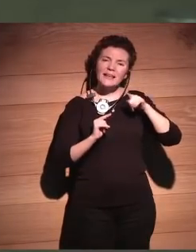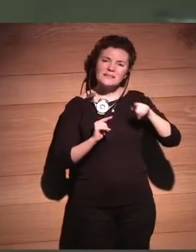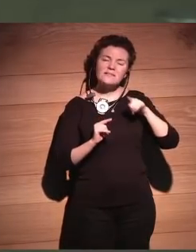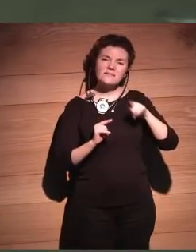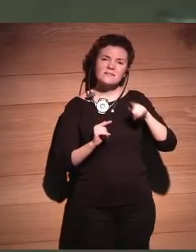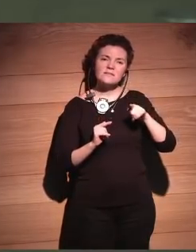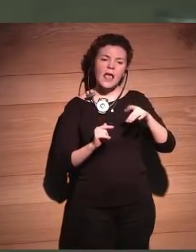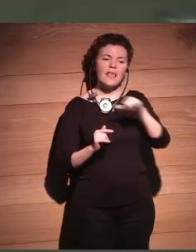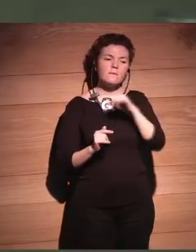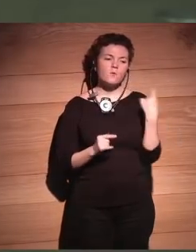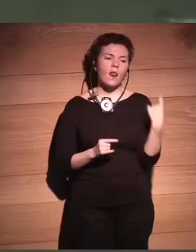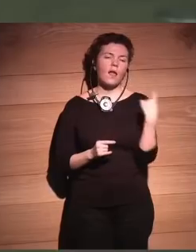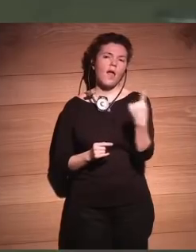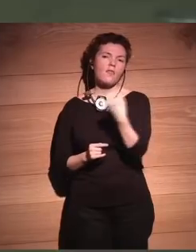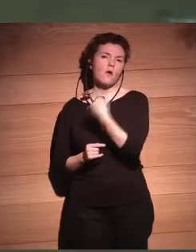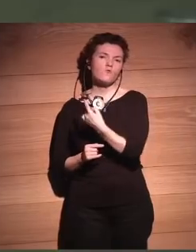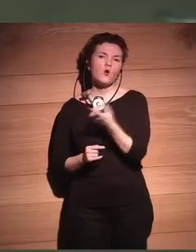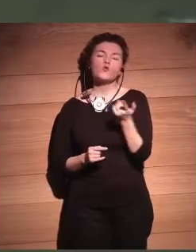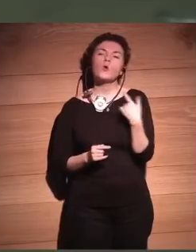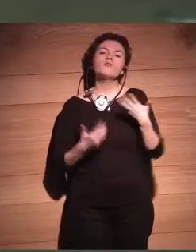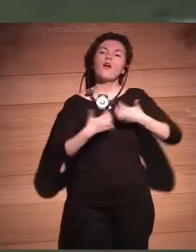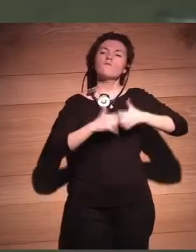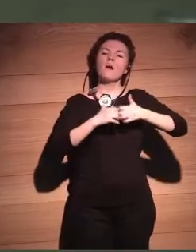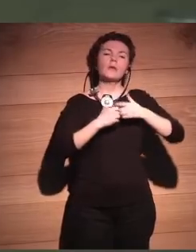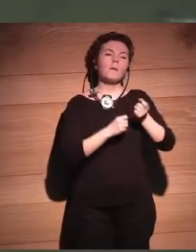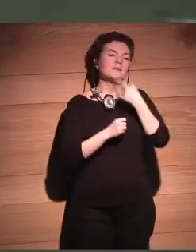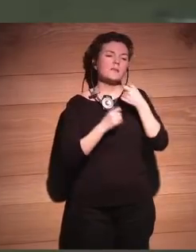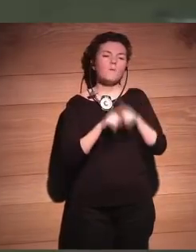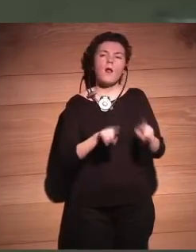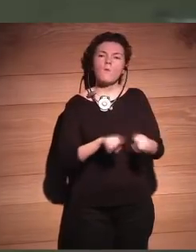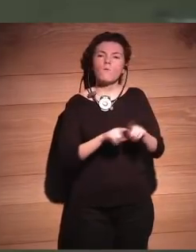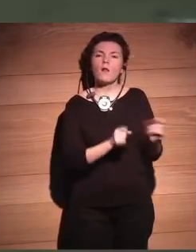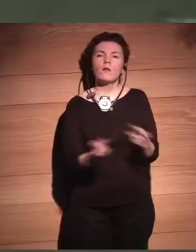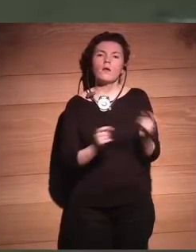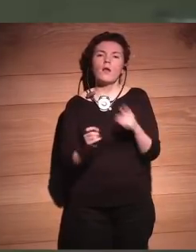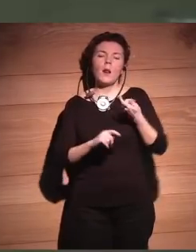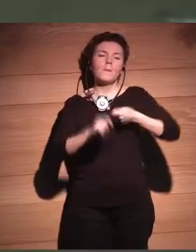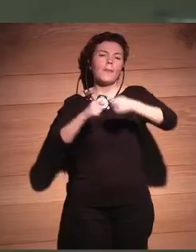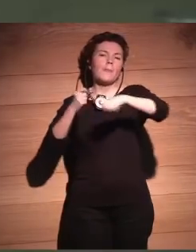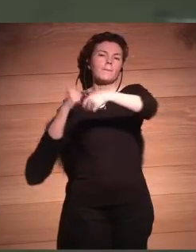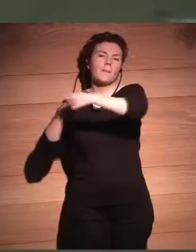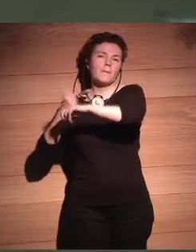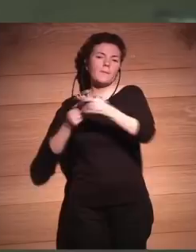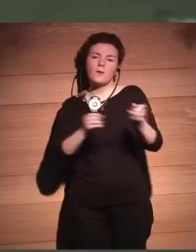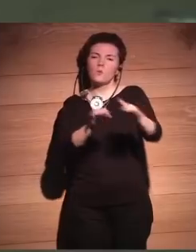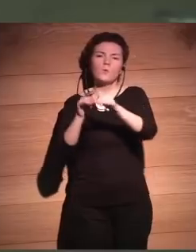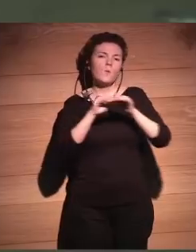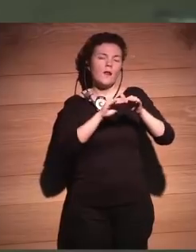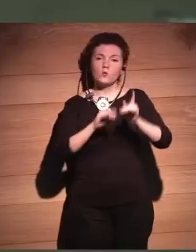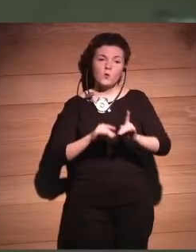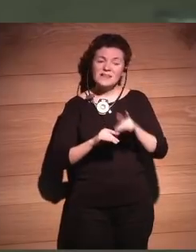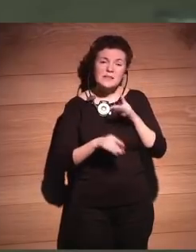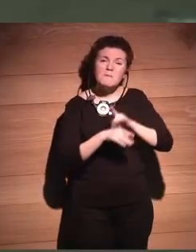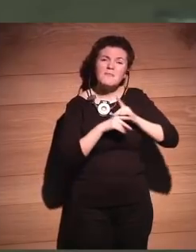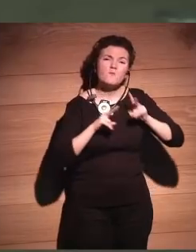son individualizadas, que no es una industria que hace pastillas y al final vende las pastillas a todo el mundo, es un nuevo tipo